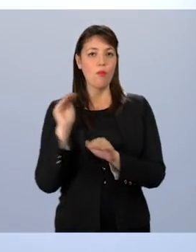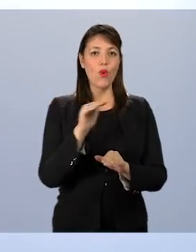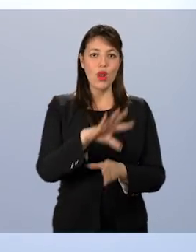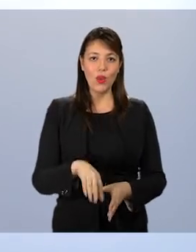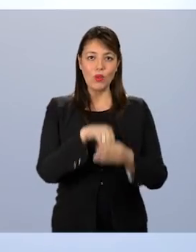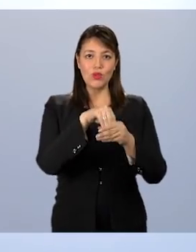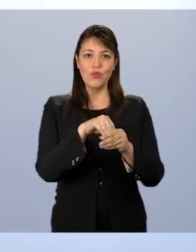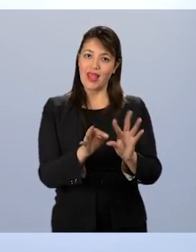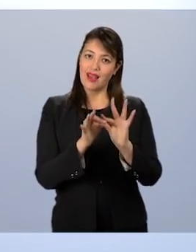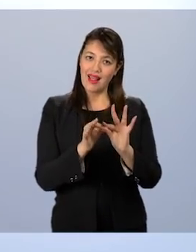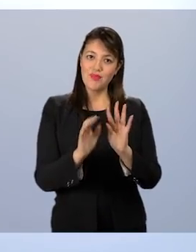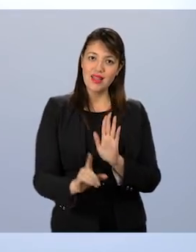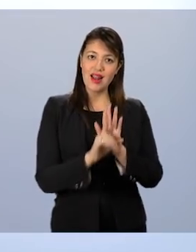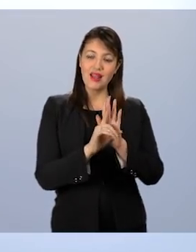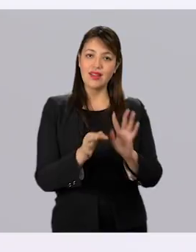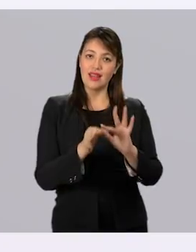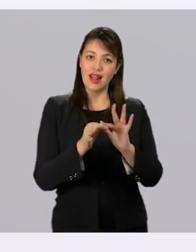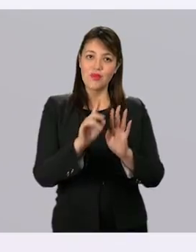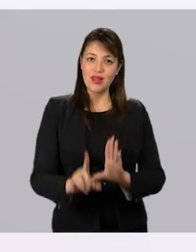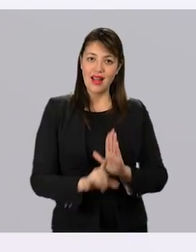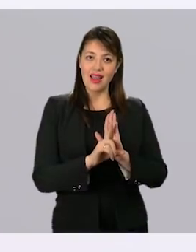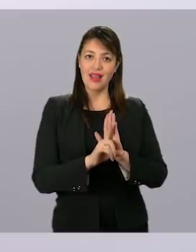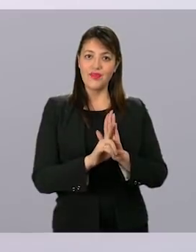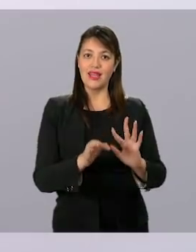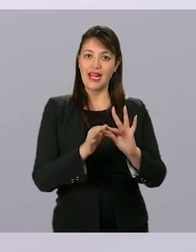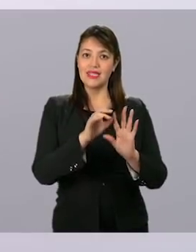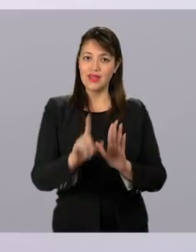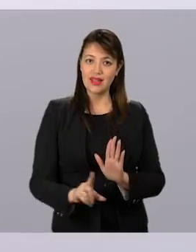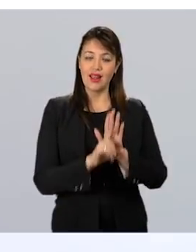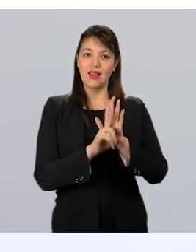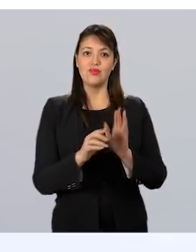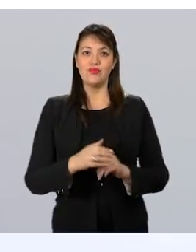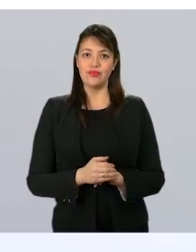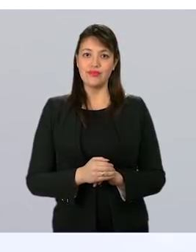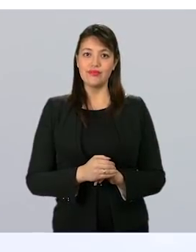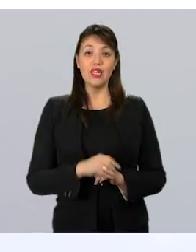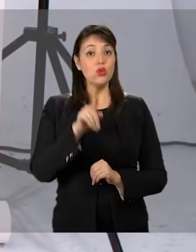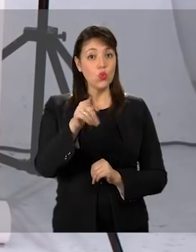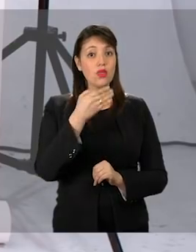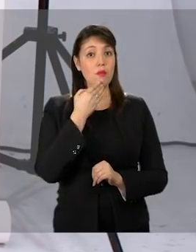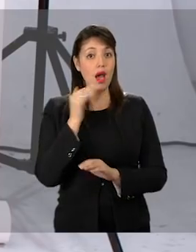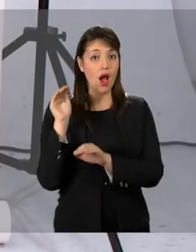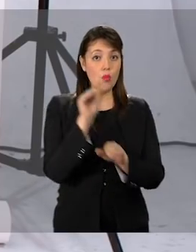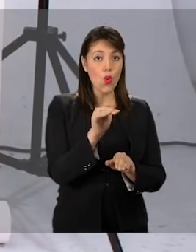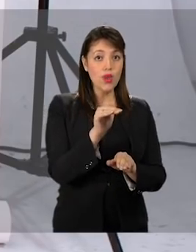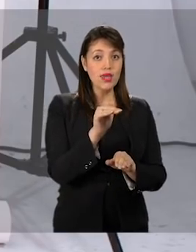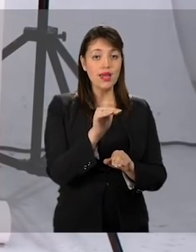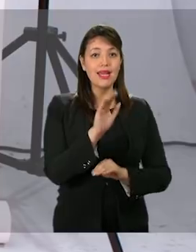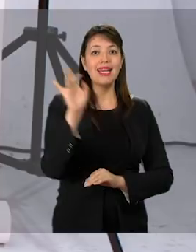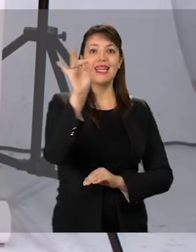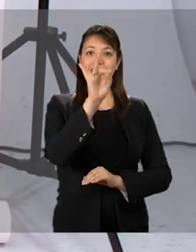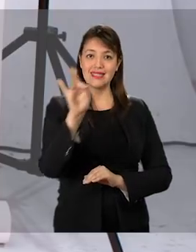yo apoyo la inclusión. Gracias por esta ley. Gracias por esta ley. Gracias por esta ley. Gracias por esta ley. Y si tú también la